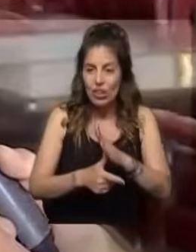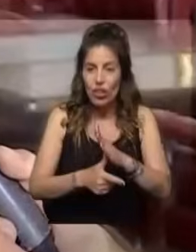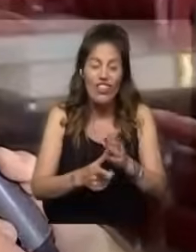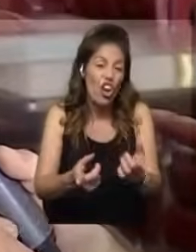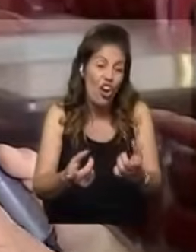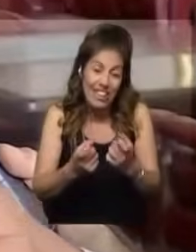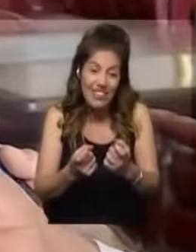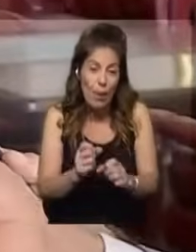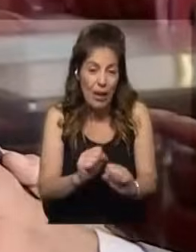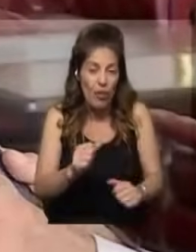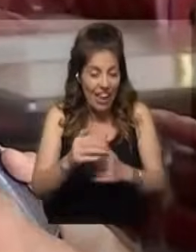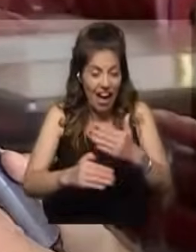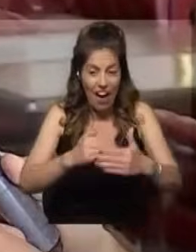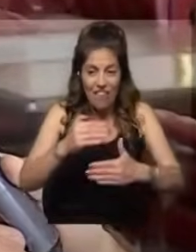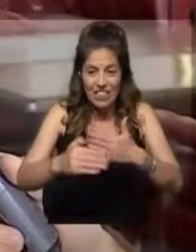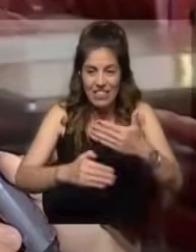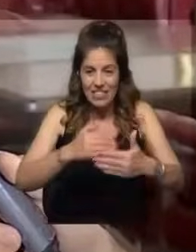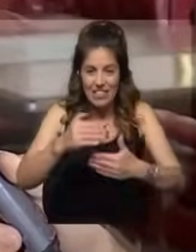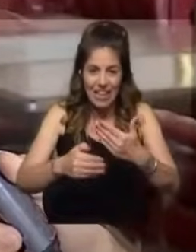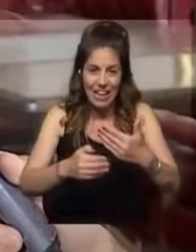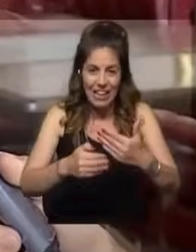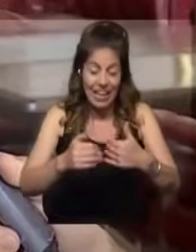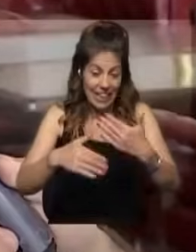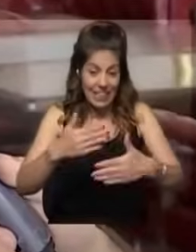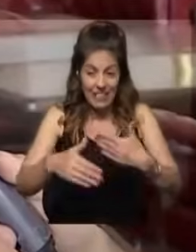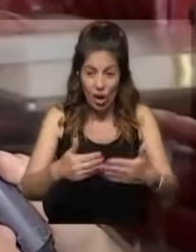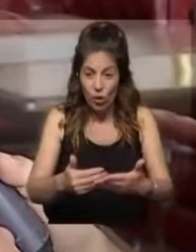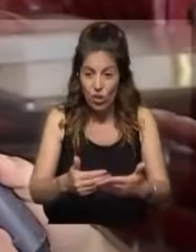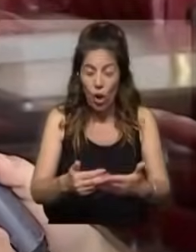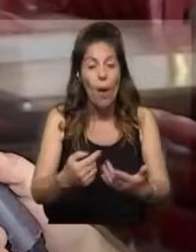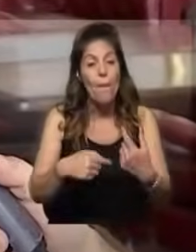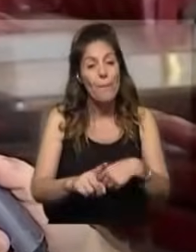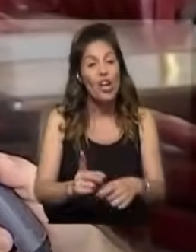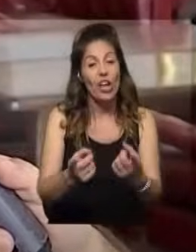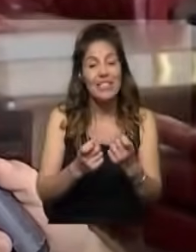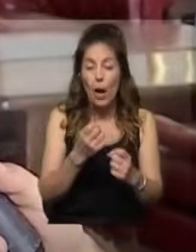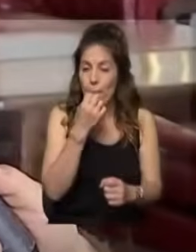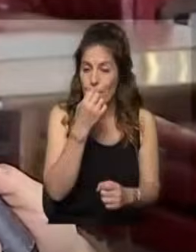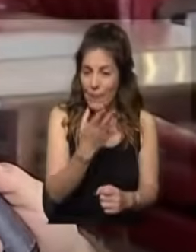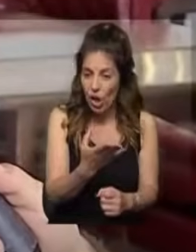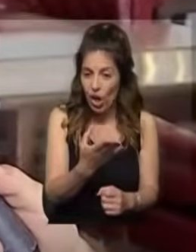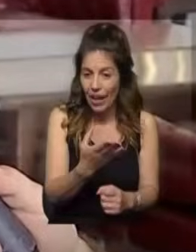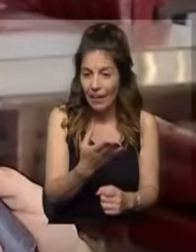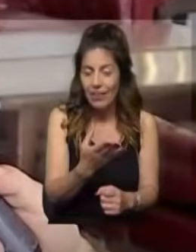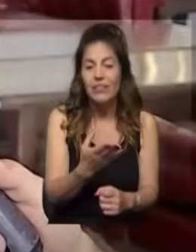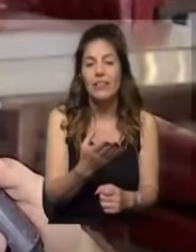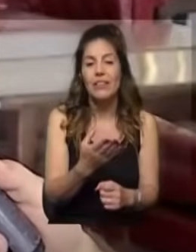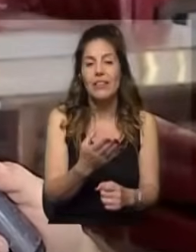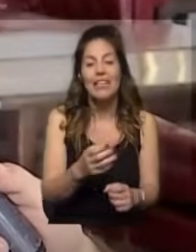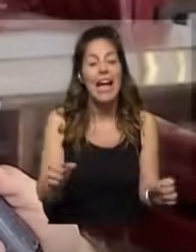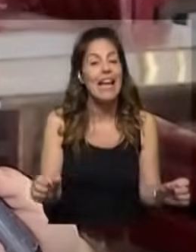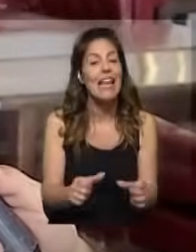necesita para poder avanzar la escala del desarrollo pero mejorar de forma sustancial la